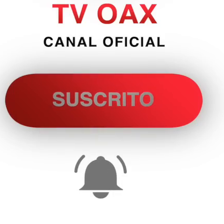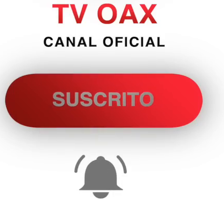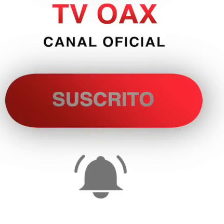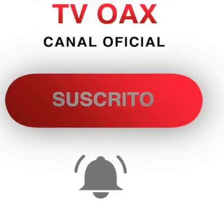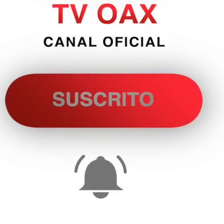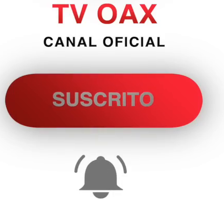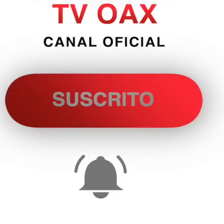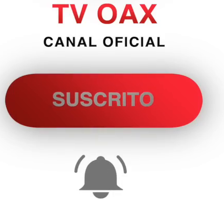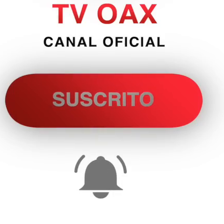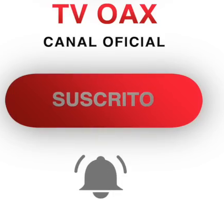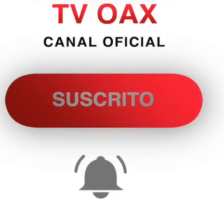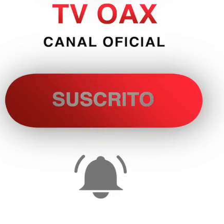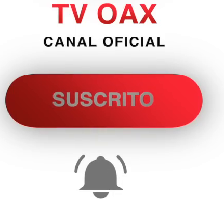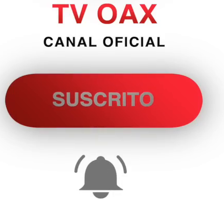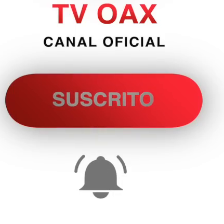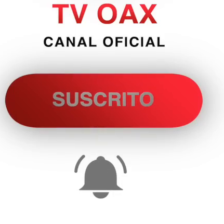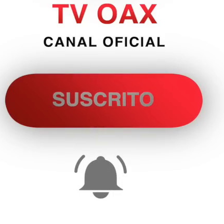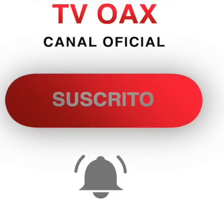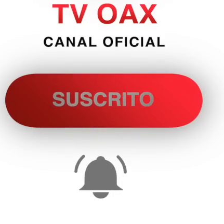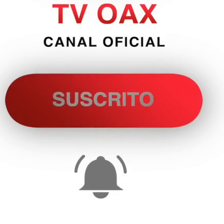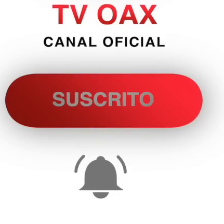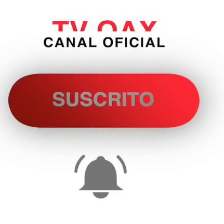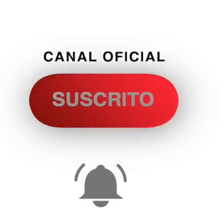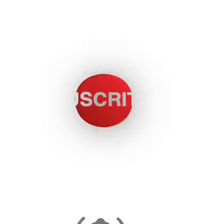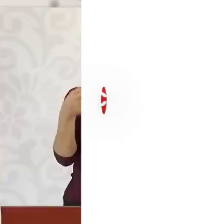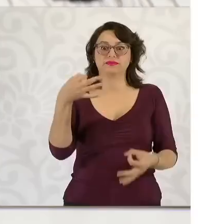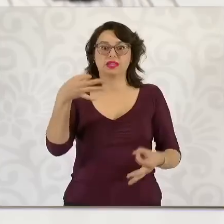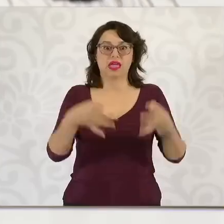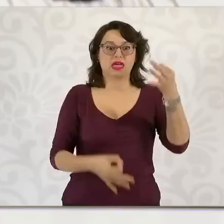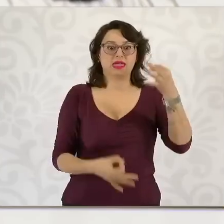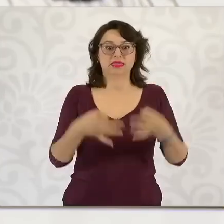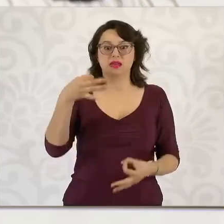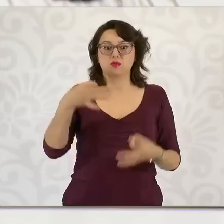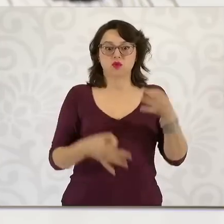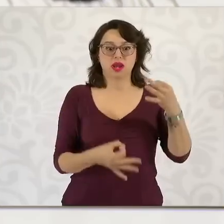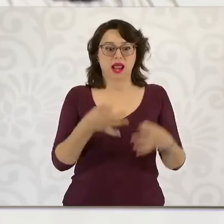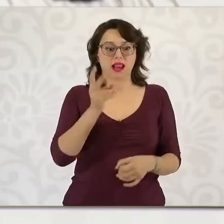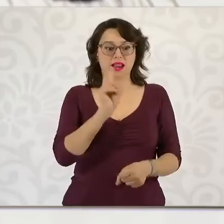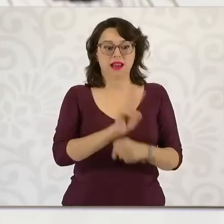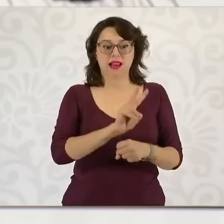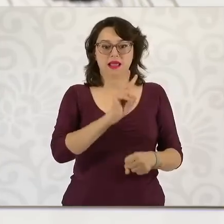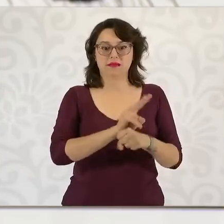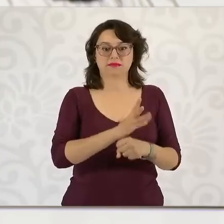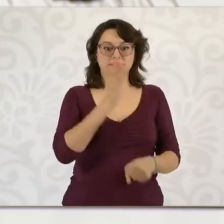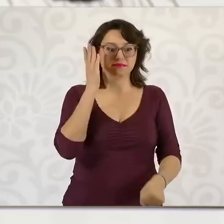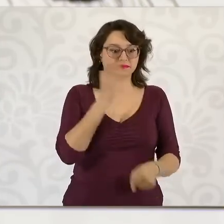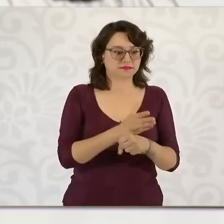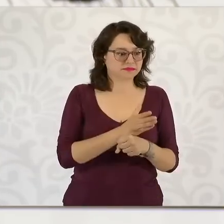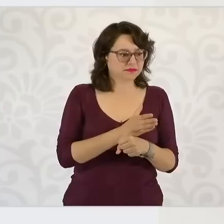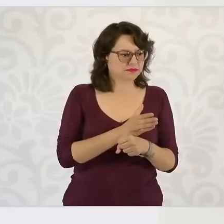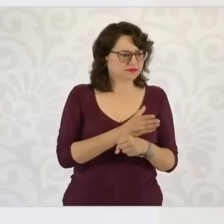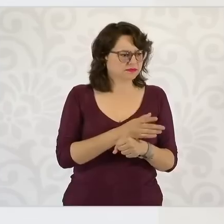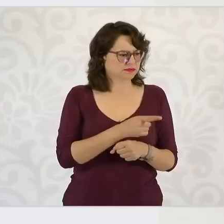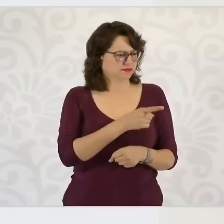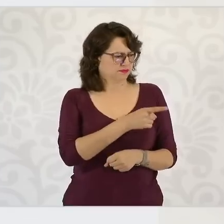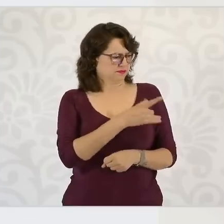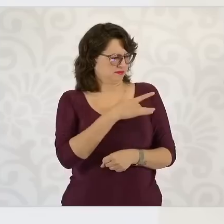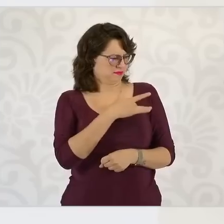muy distinto, porque el Tribunal de Disciplina Judicial, incluso ellos pueden poner denuncia